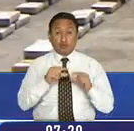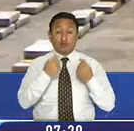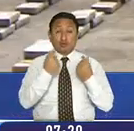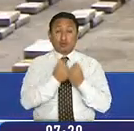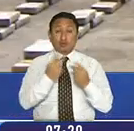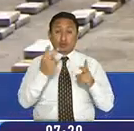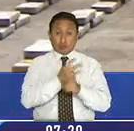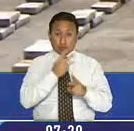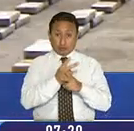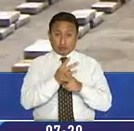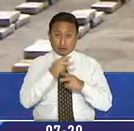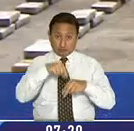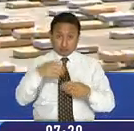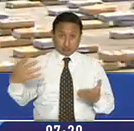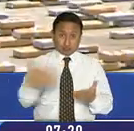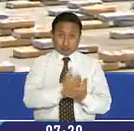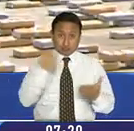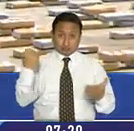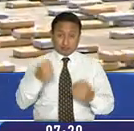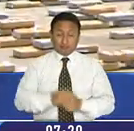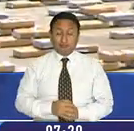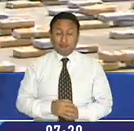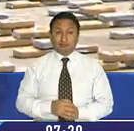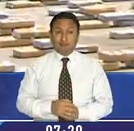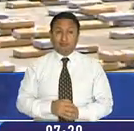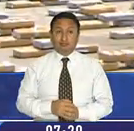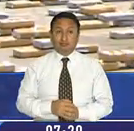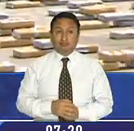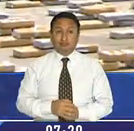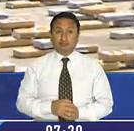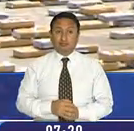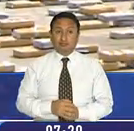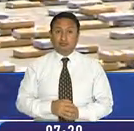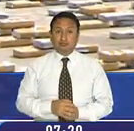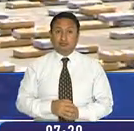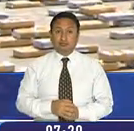organizaciones delictivas que operan en el país. Informó Valeria Navarro.